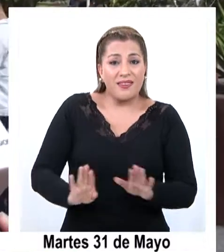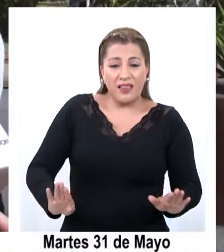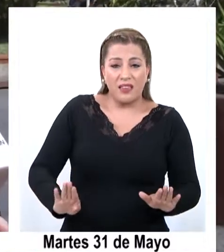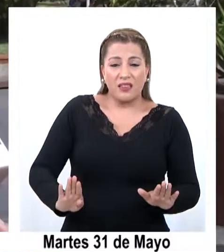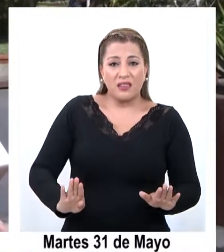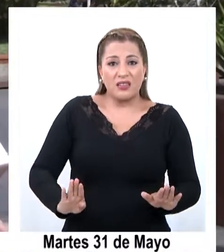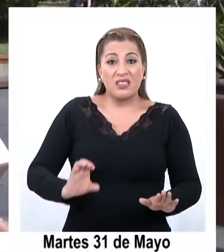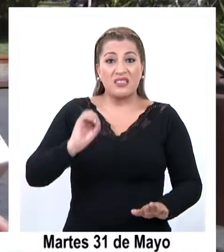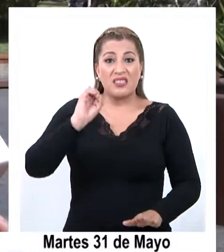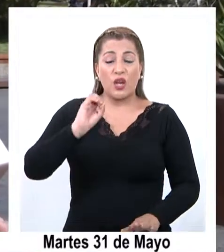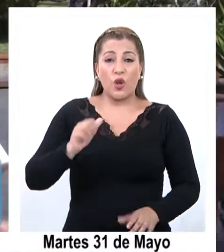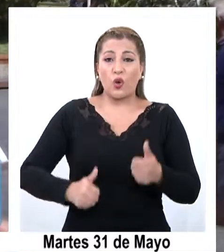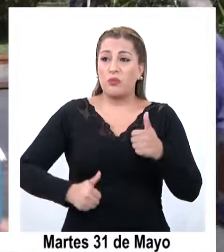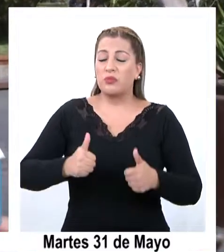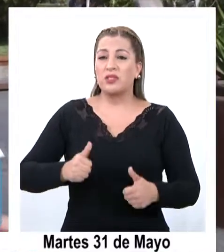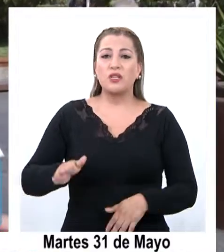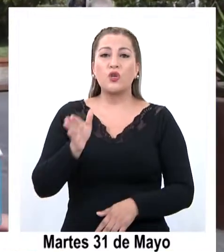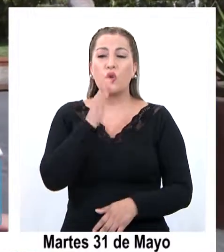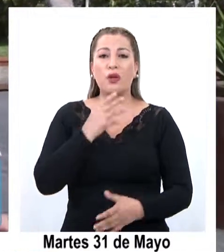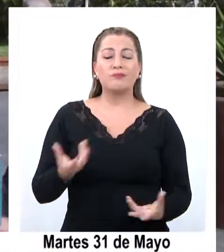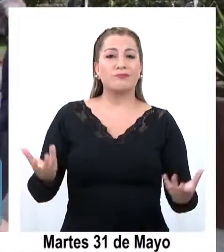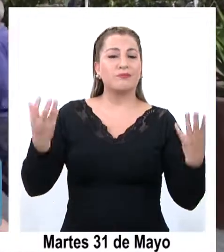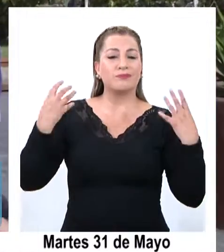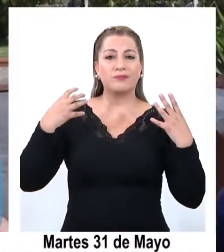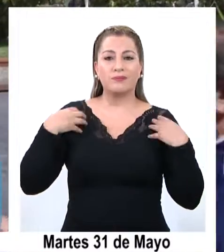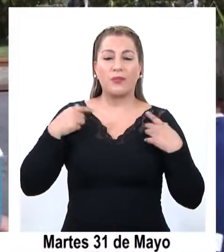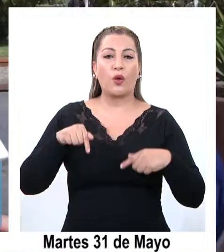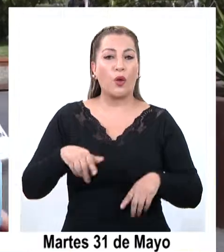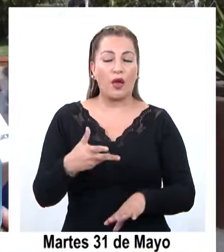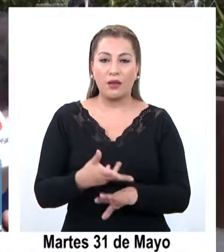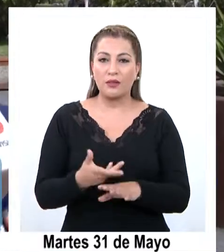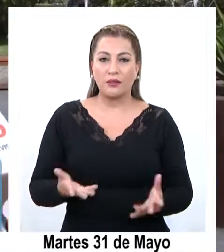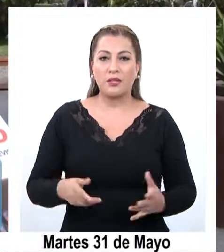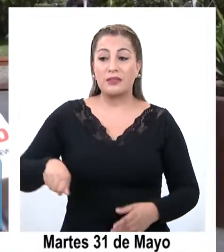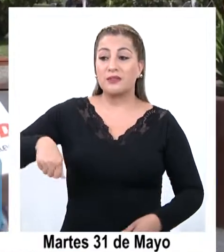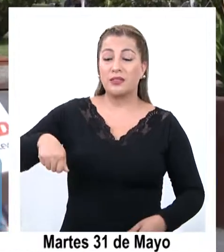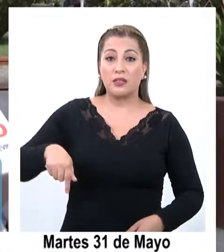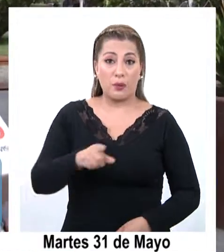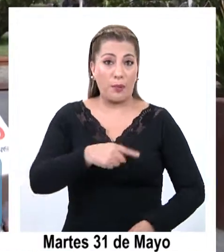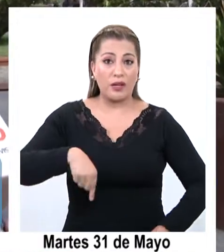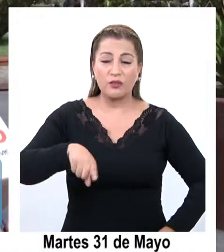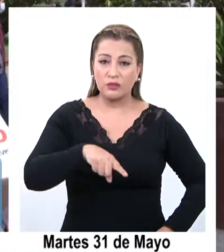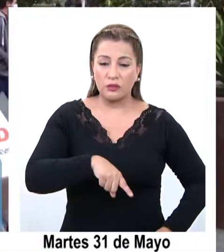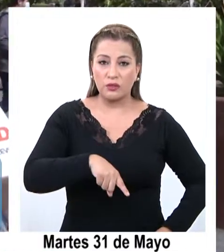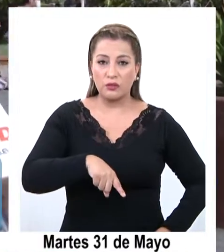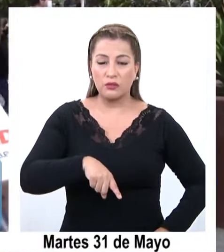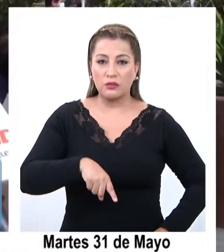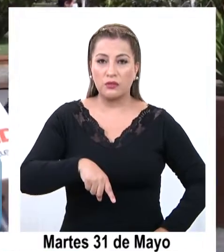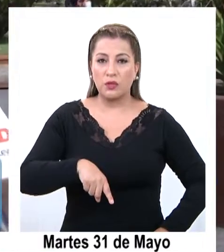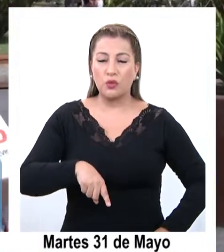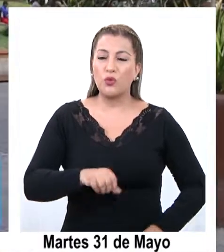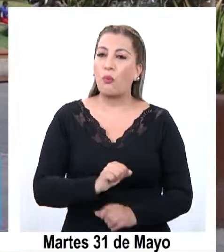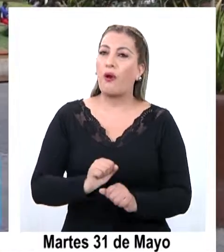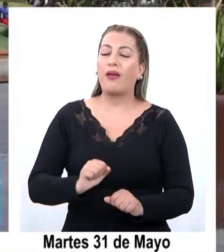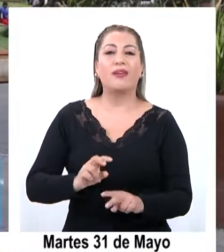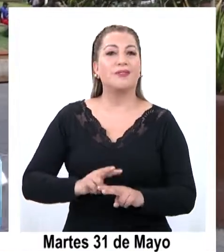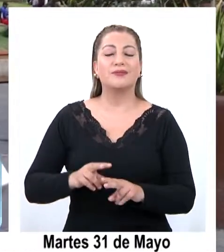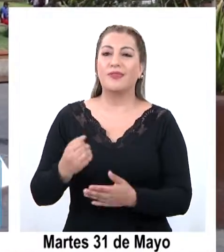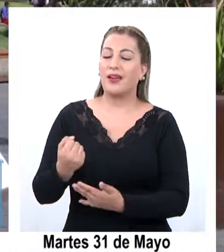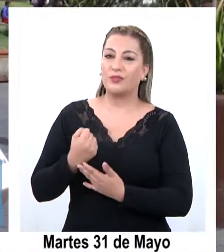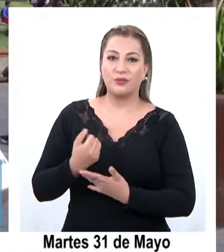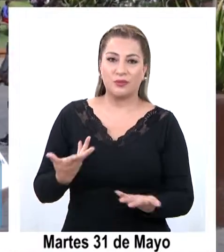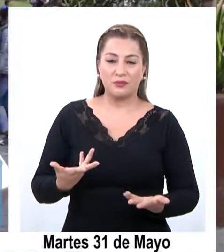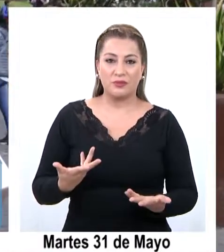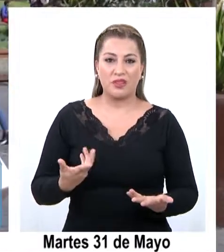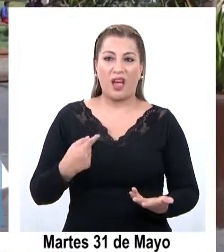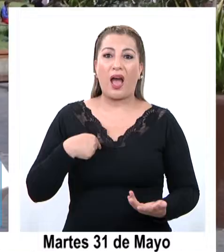nada, tiene cero competencia, no tiene poder, como el día de hoy tiene el Senado, y que para nosotros es un flaco favor. Hay cosas que, por